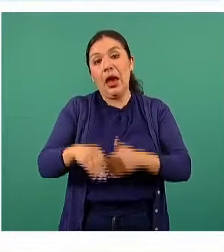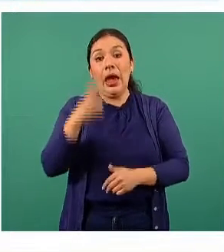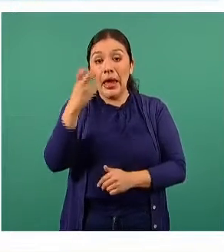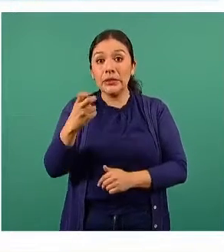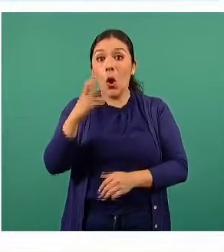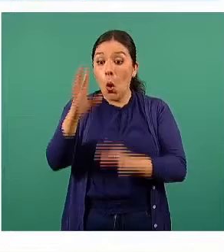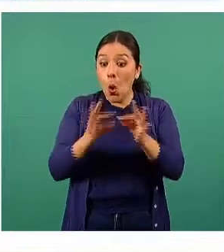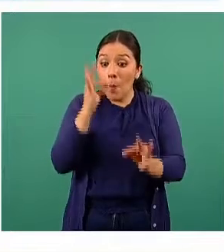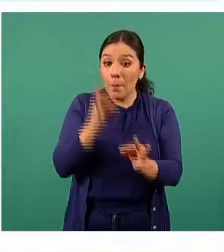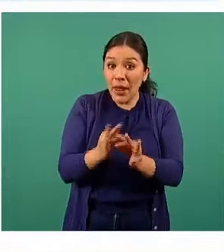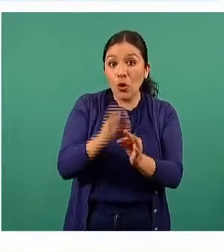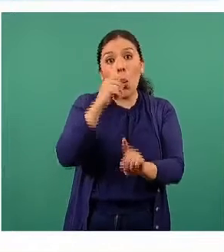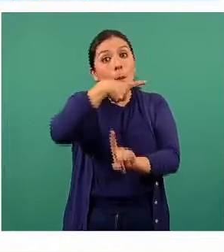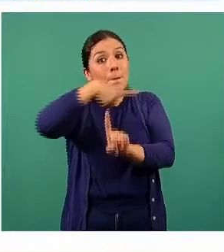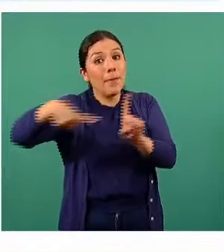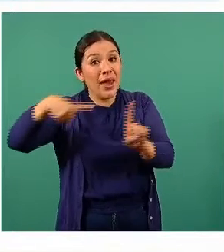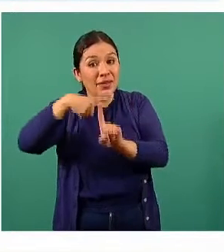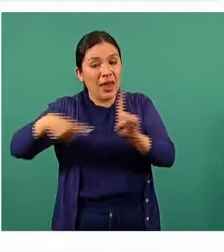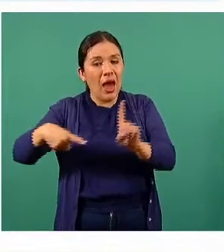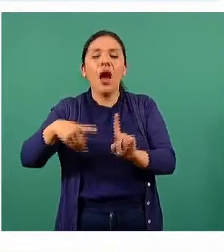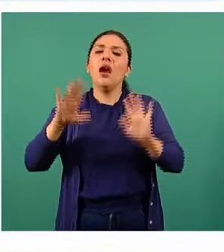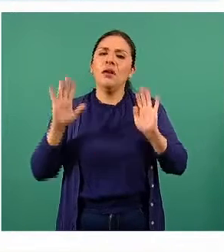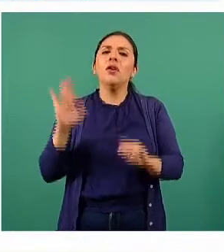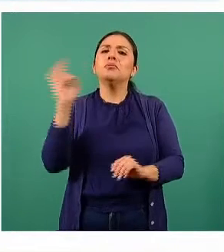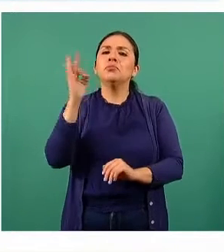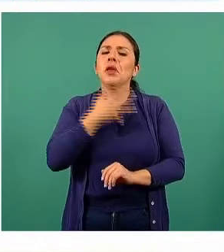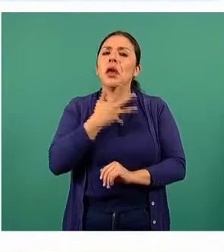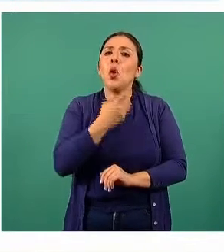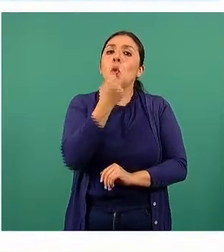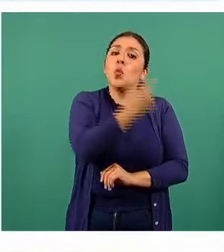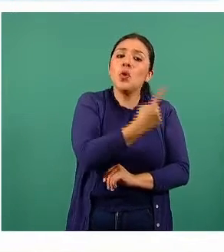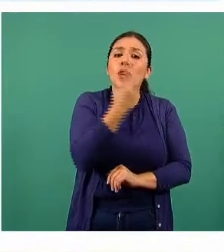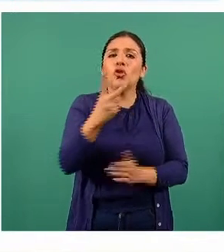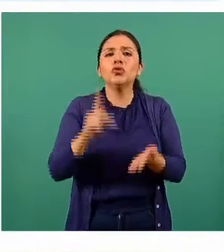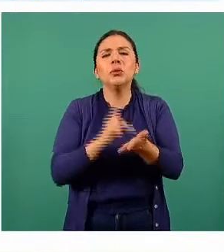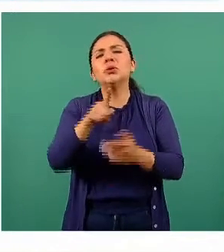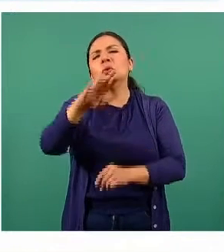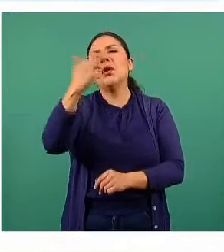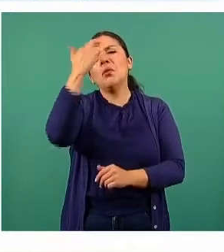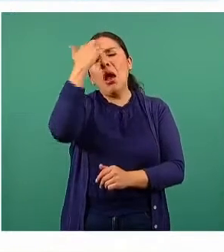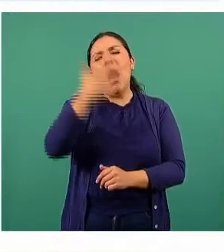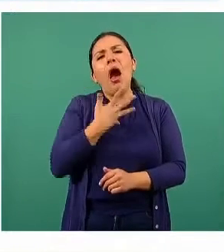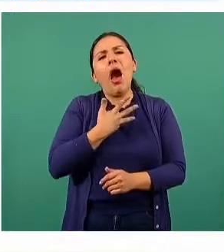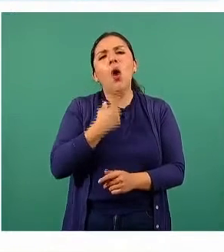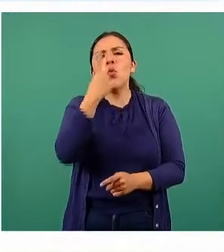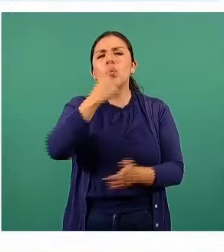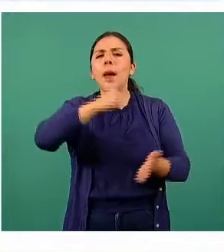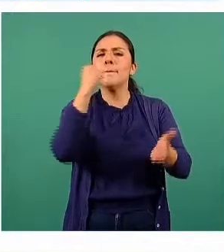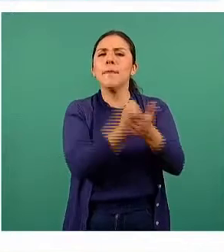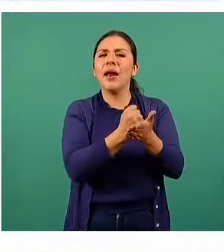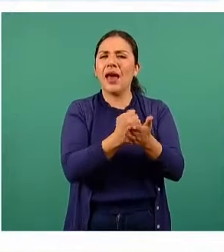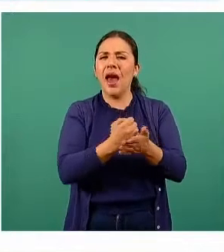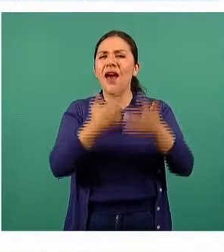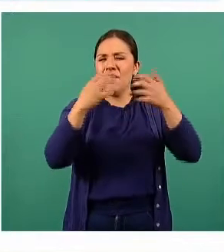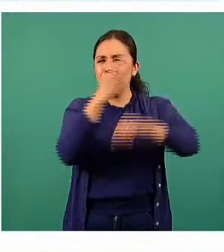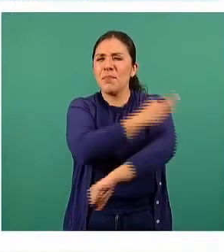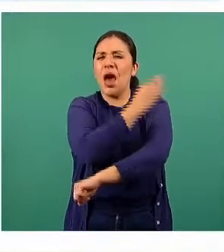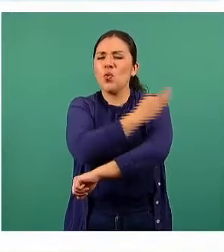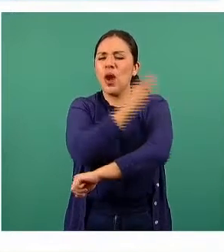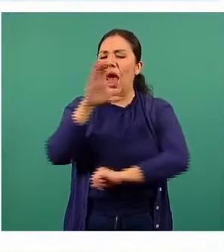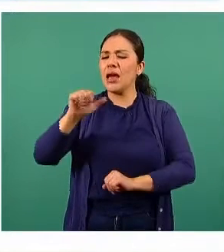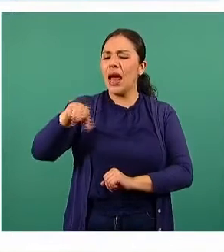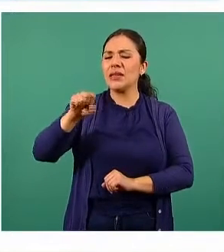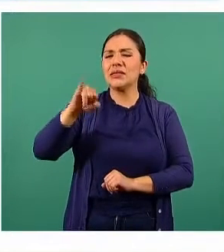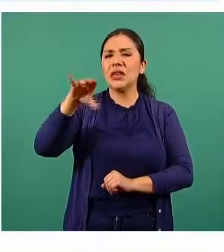hablamos de esquema completo y medio esquema y no tanto de si tiene 1 o 2 dosis, porque hay que recordar que tenemos una vacuna que es la de CanSino,